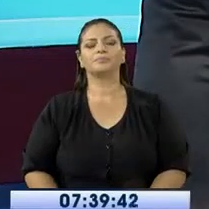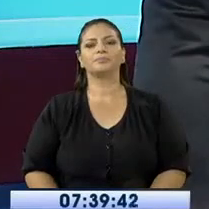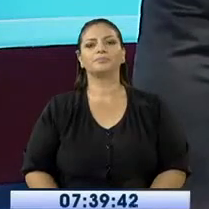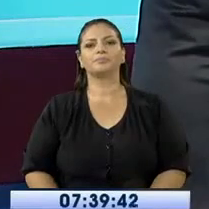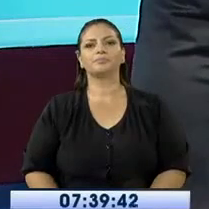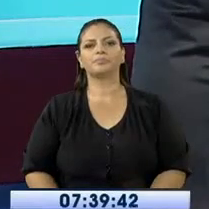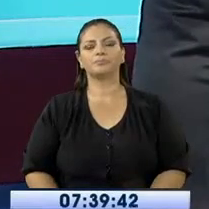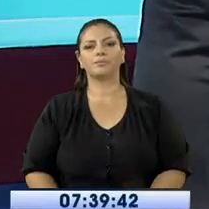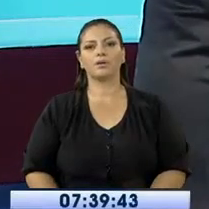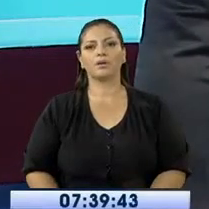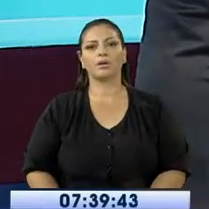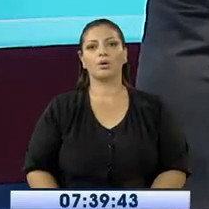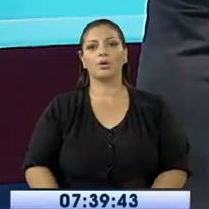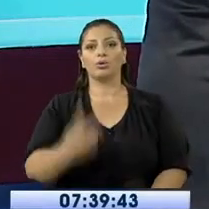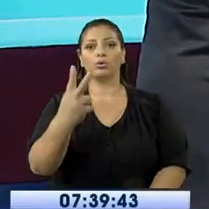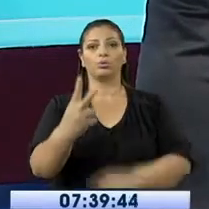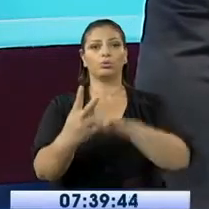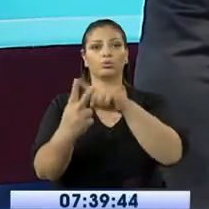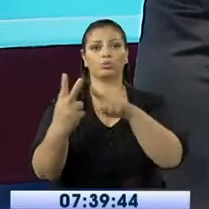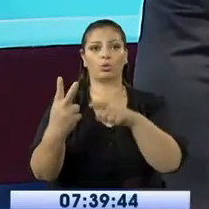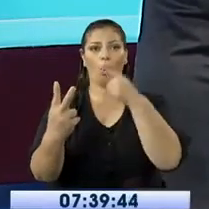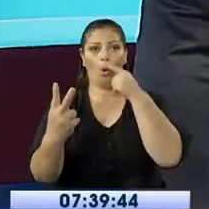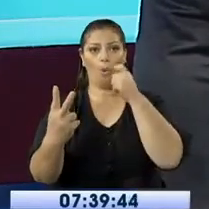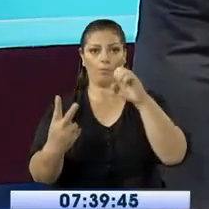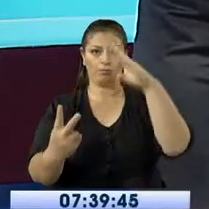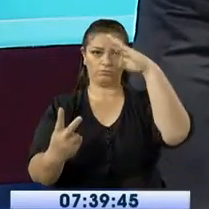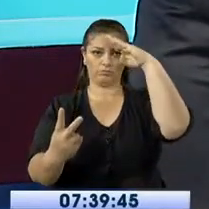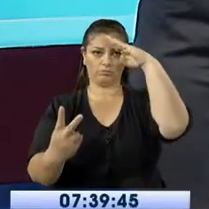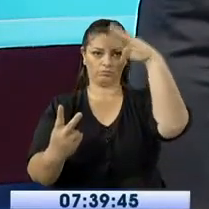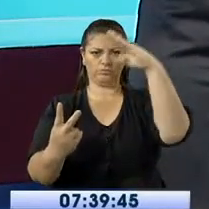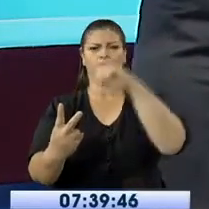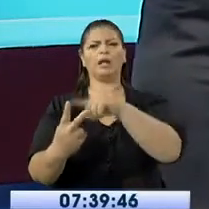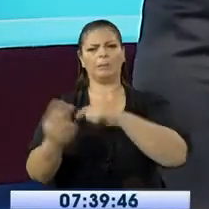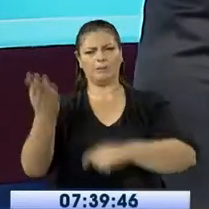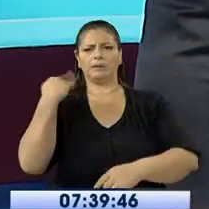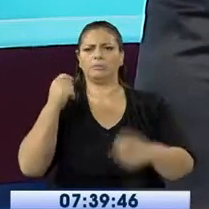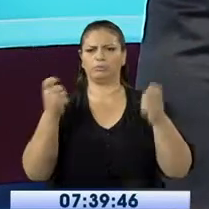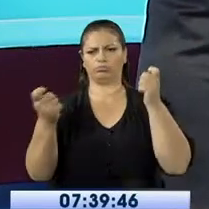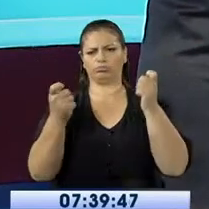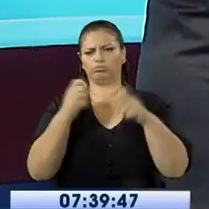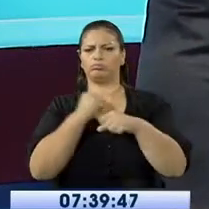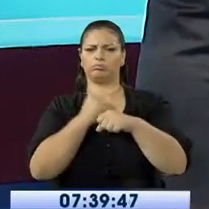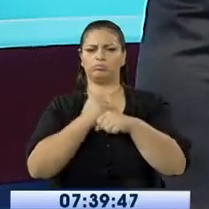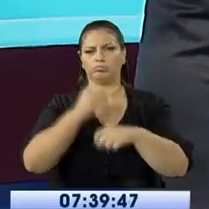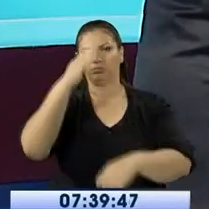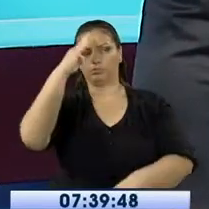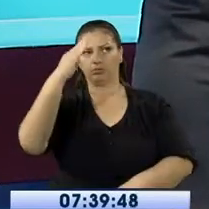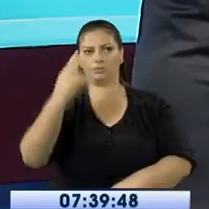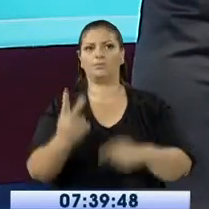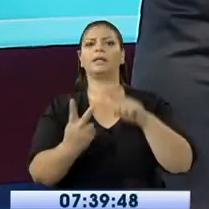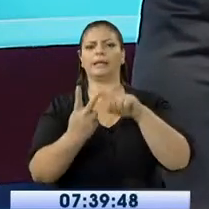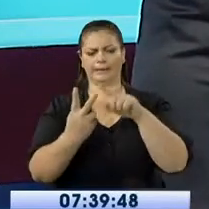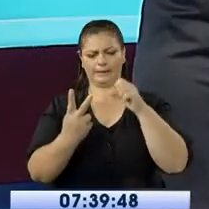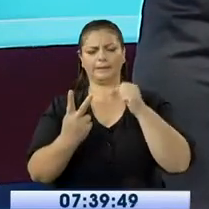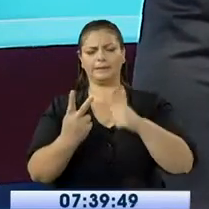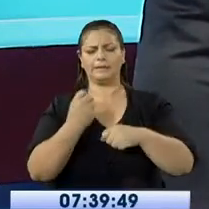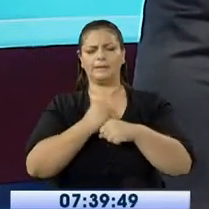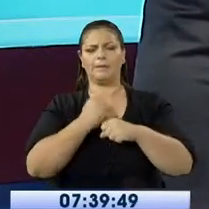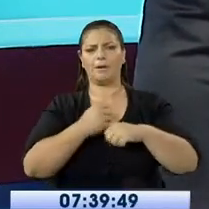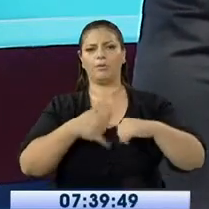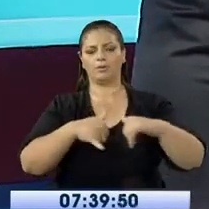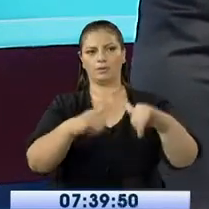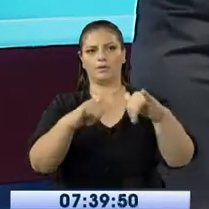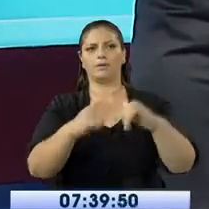Supuestos militares, uno en servicio pasivo y otro en servicio activo, están detenidos acusados de